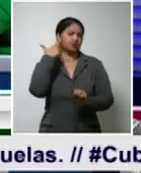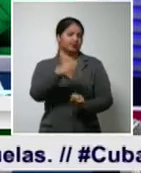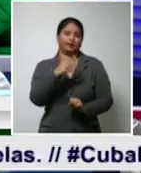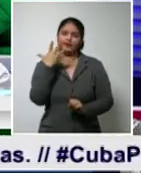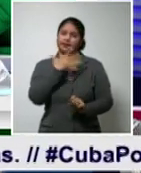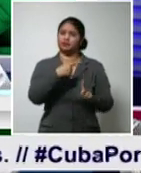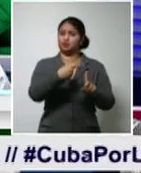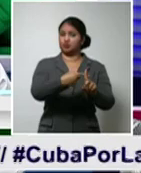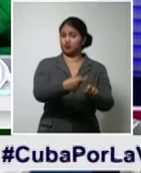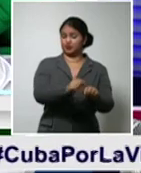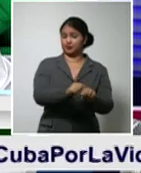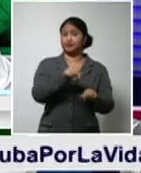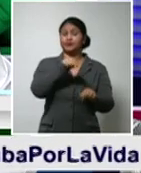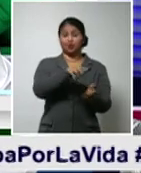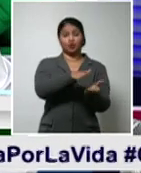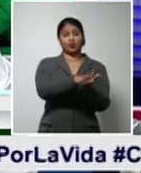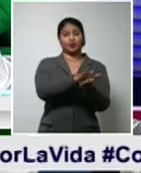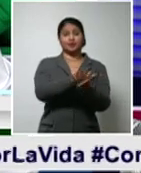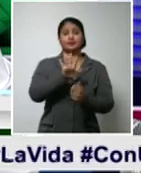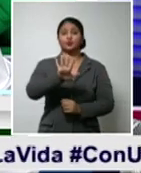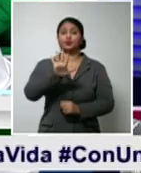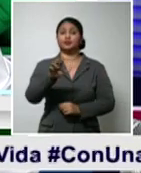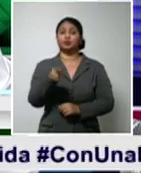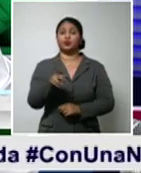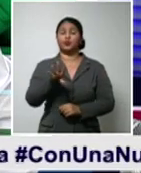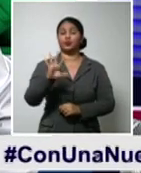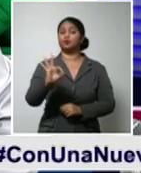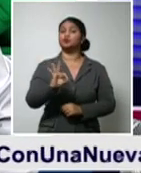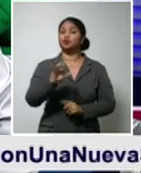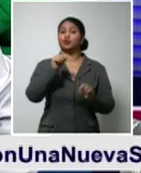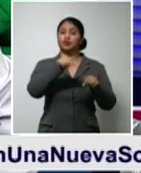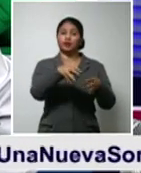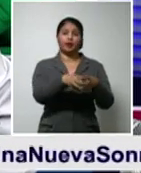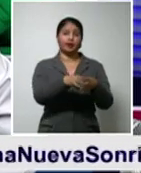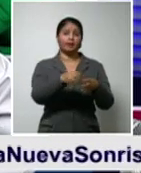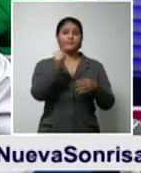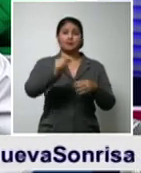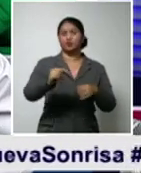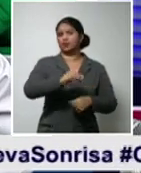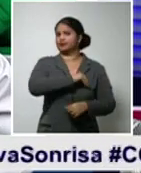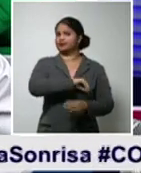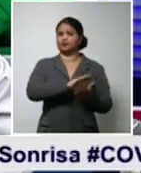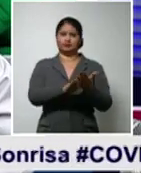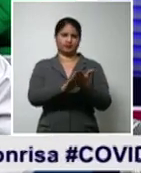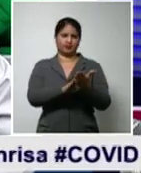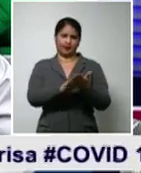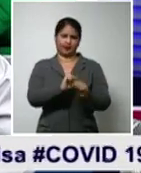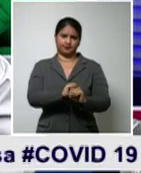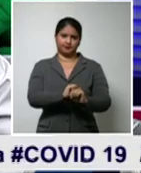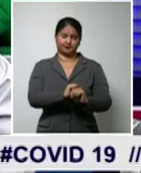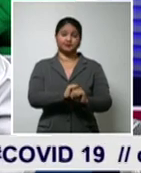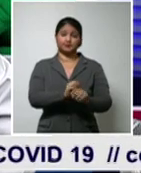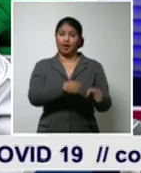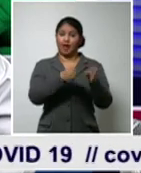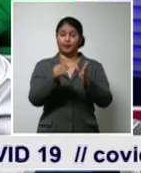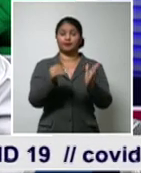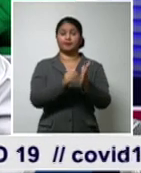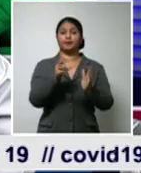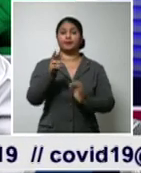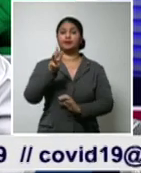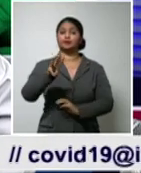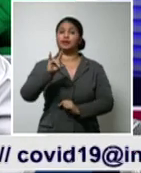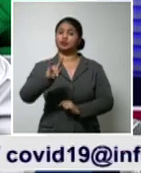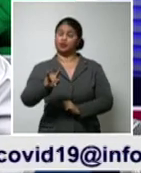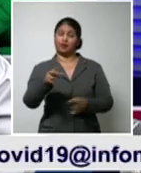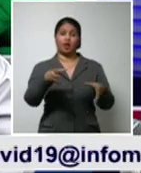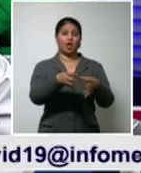el 55,4%. Los 1.039 casos por grupos de edades nos